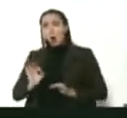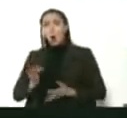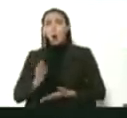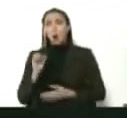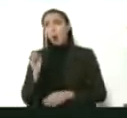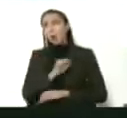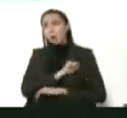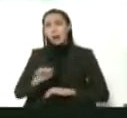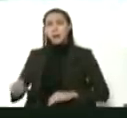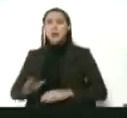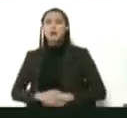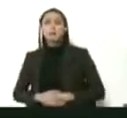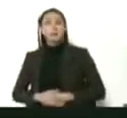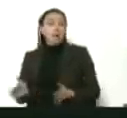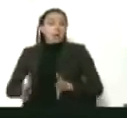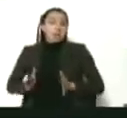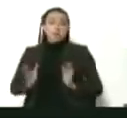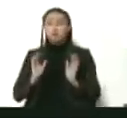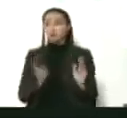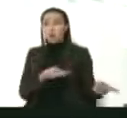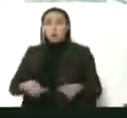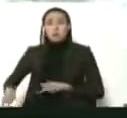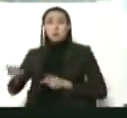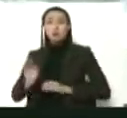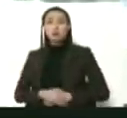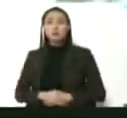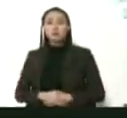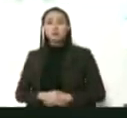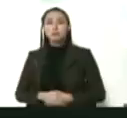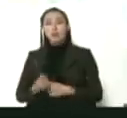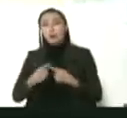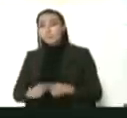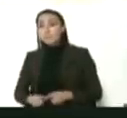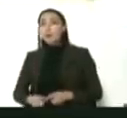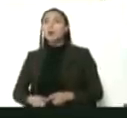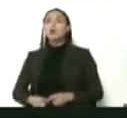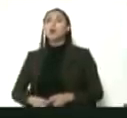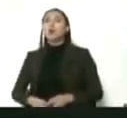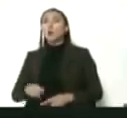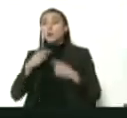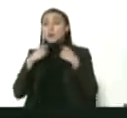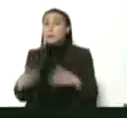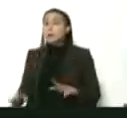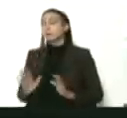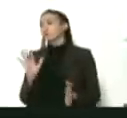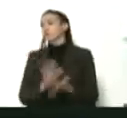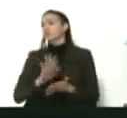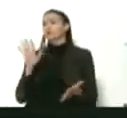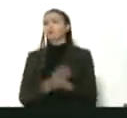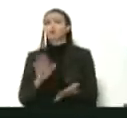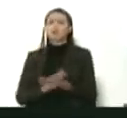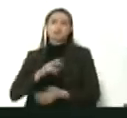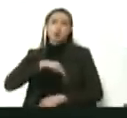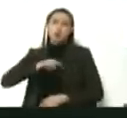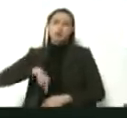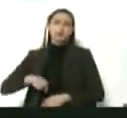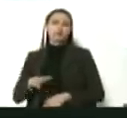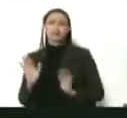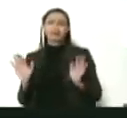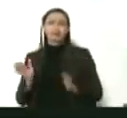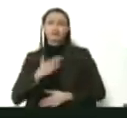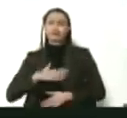participa. Si gana, bienvenido. Si pierde, tranquilo. Así somos nosotros.